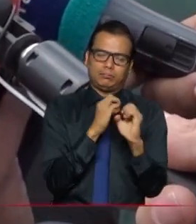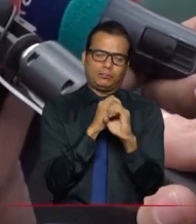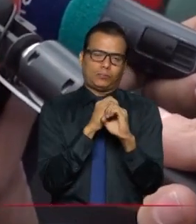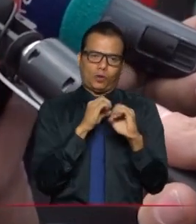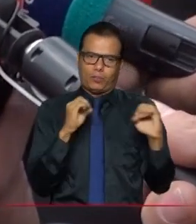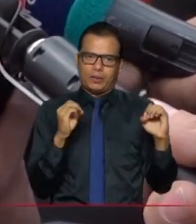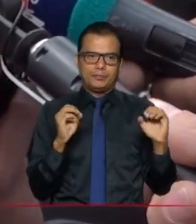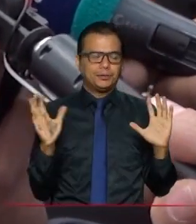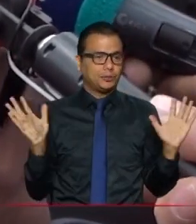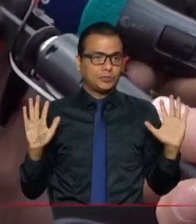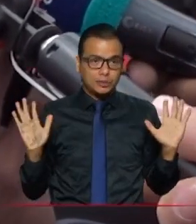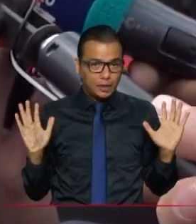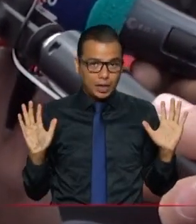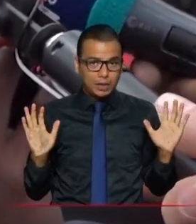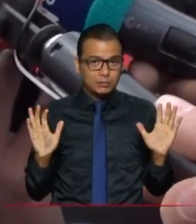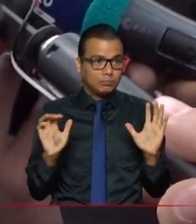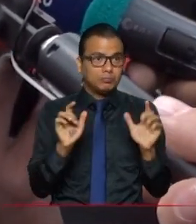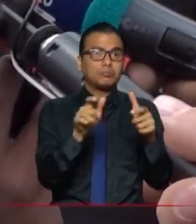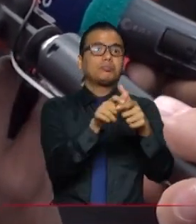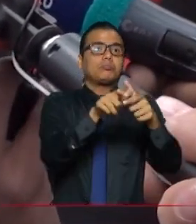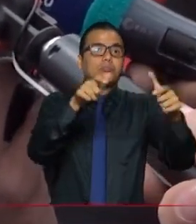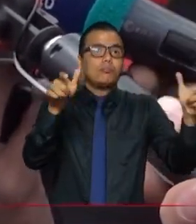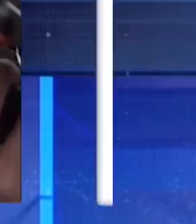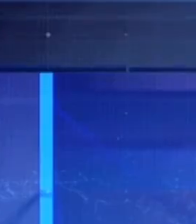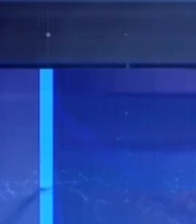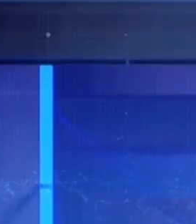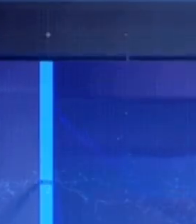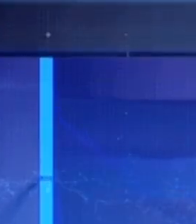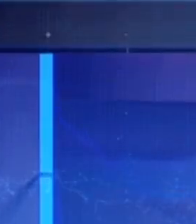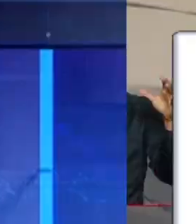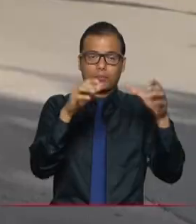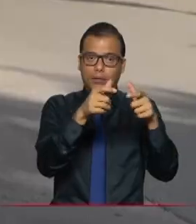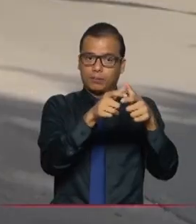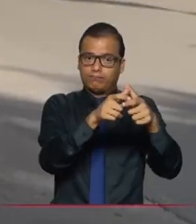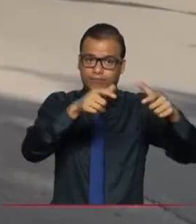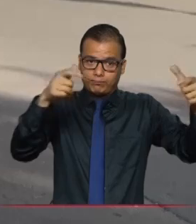resto es la operación normal de las fuerzas militares y la policía.